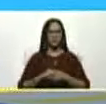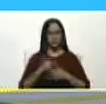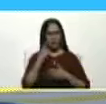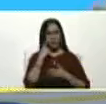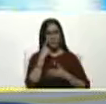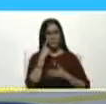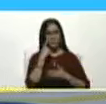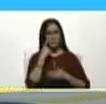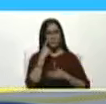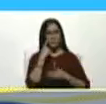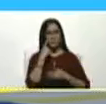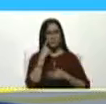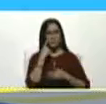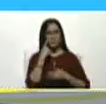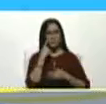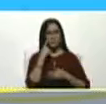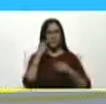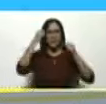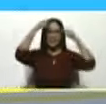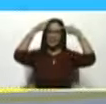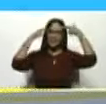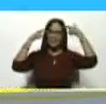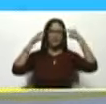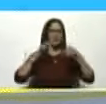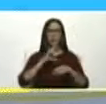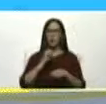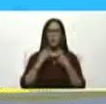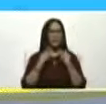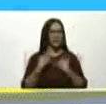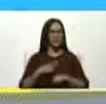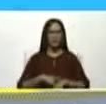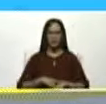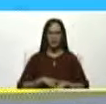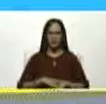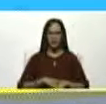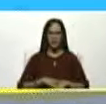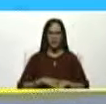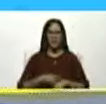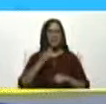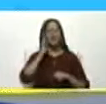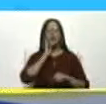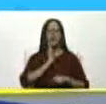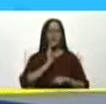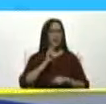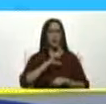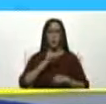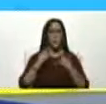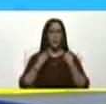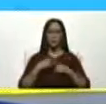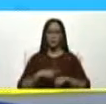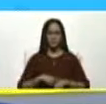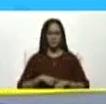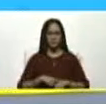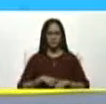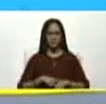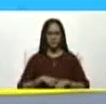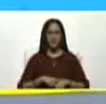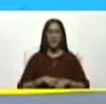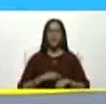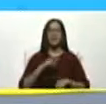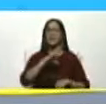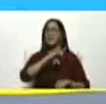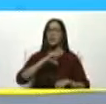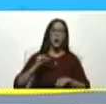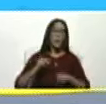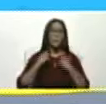Que Chávez no aró en el mar, que Bolívar no aró en el mar, que no hemos arado en el